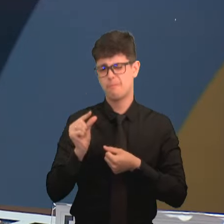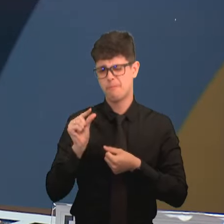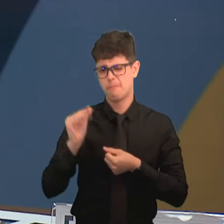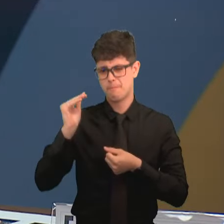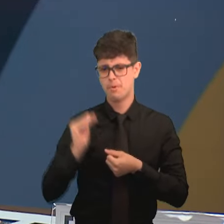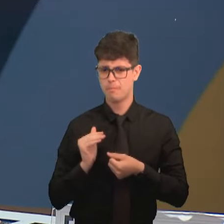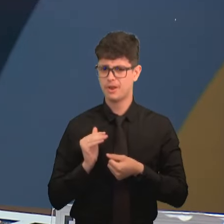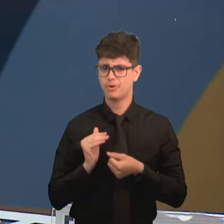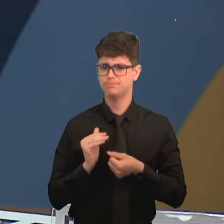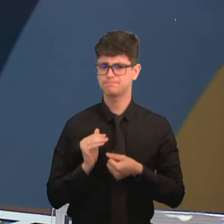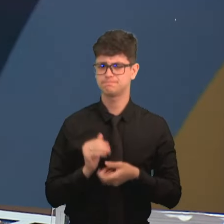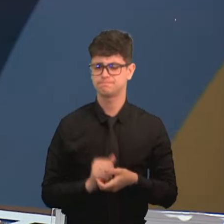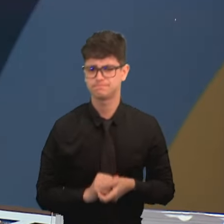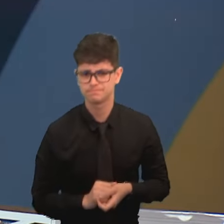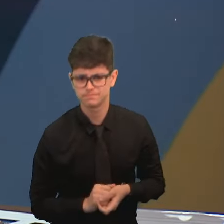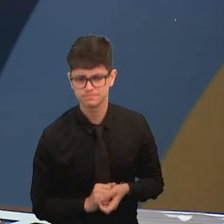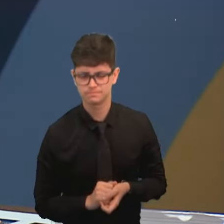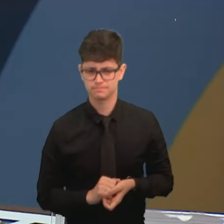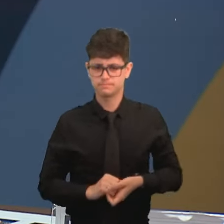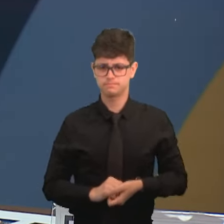ingreso. Otro uso,